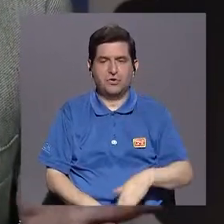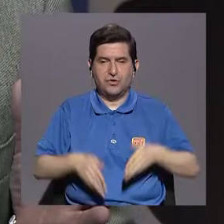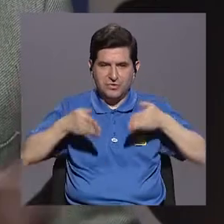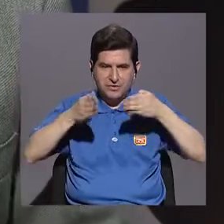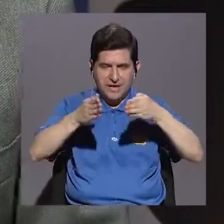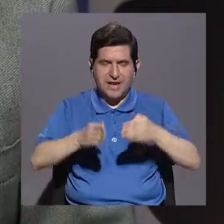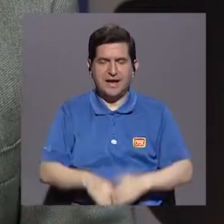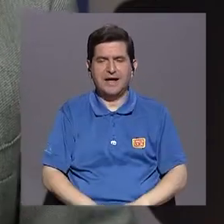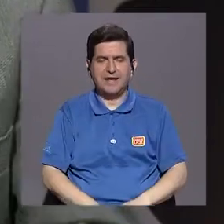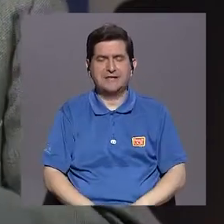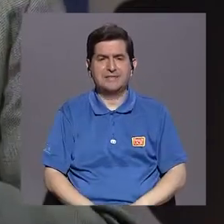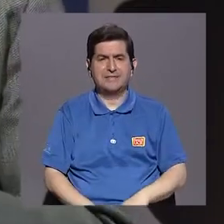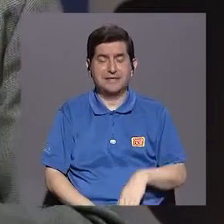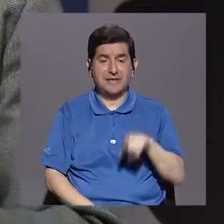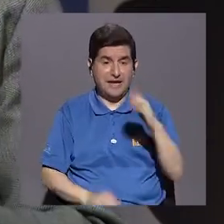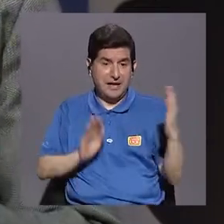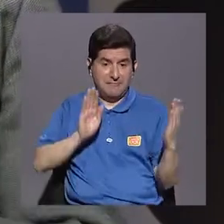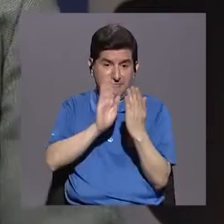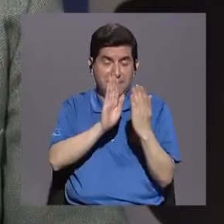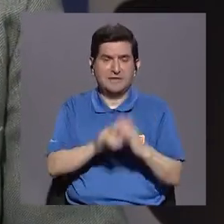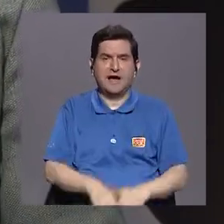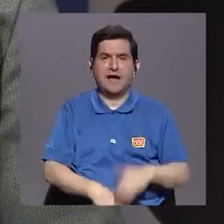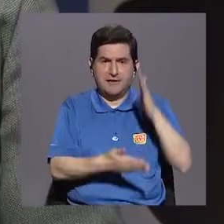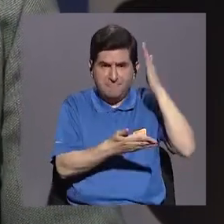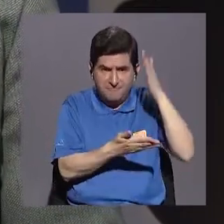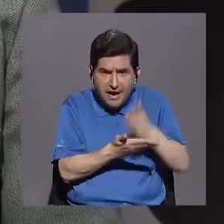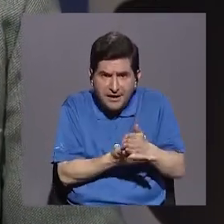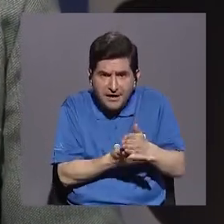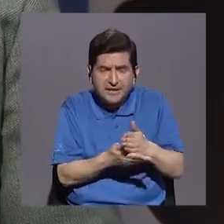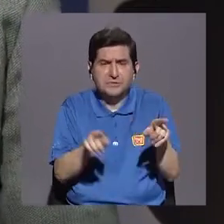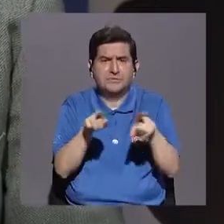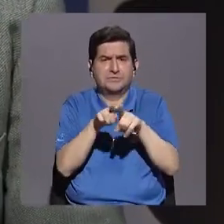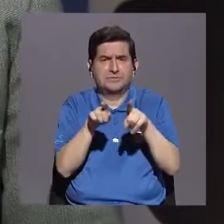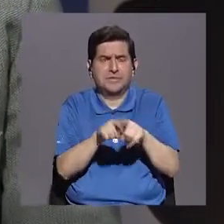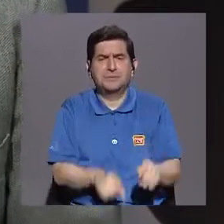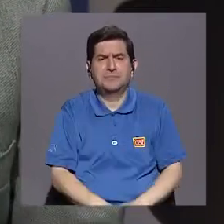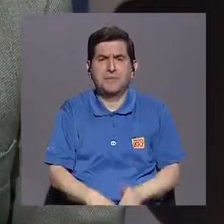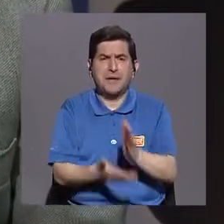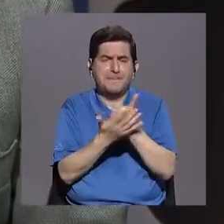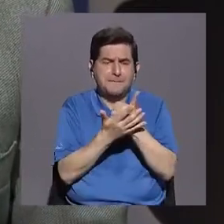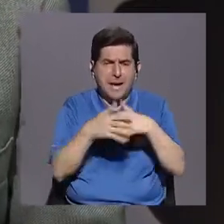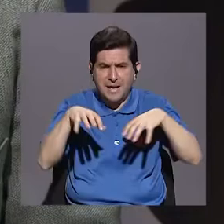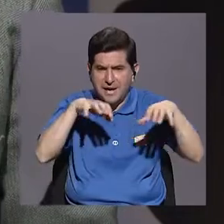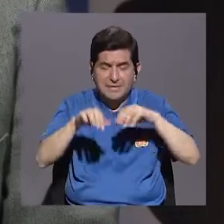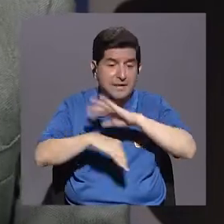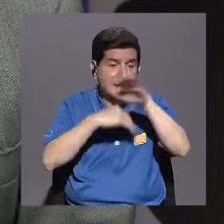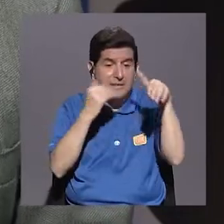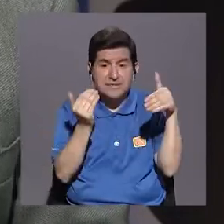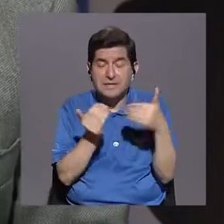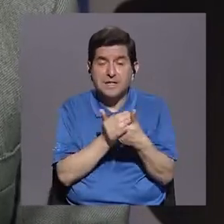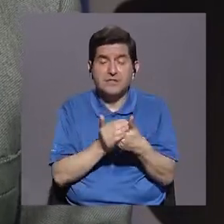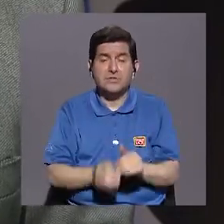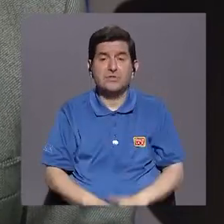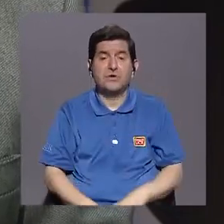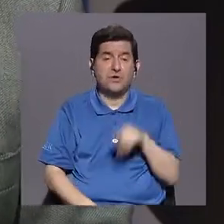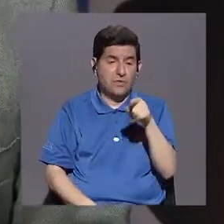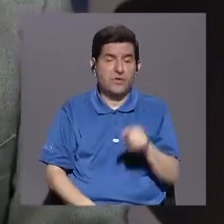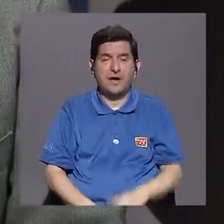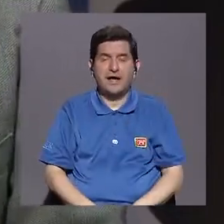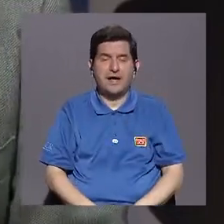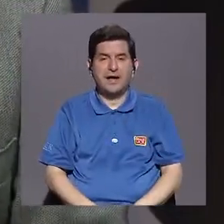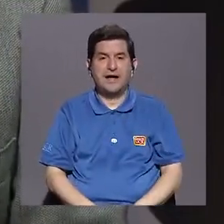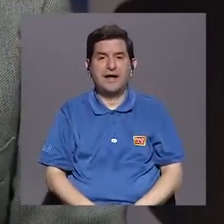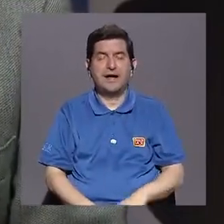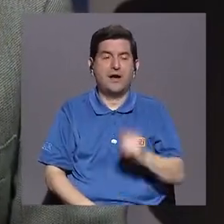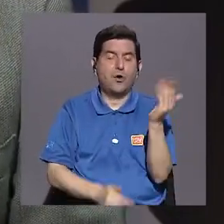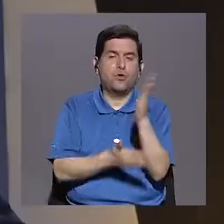frenos materia perdón partes móviles en todo eso la fricción se come otras